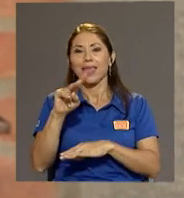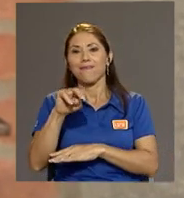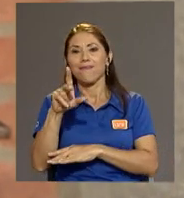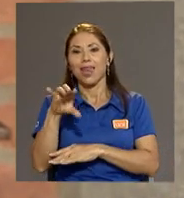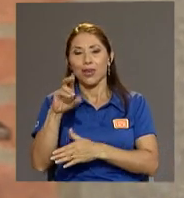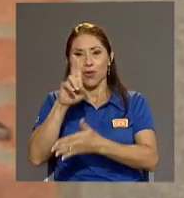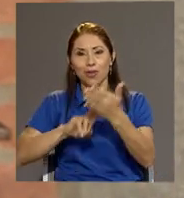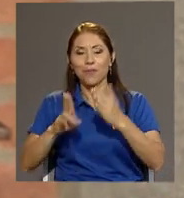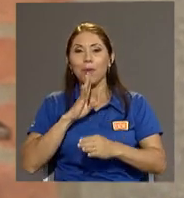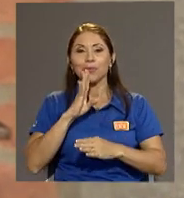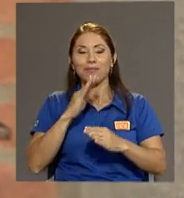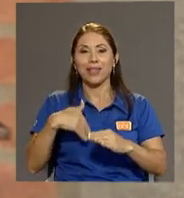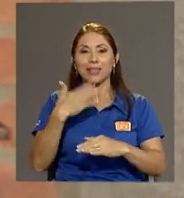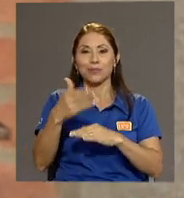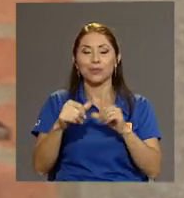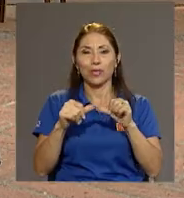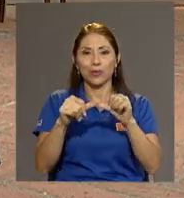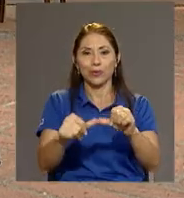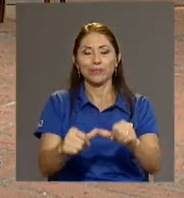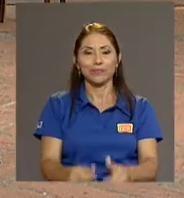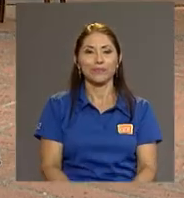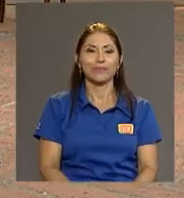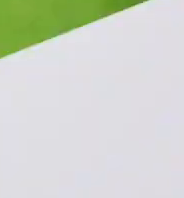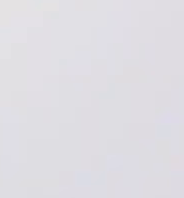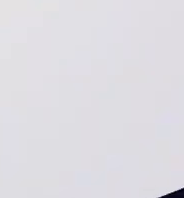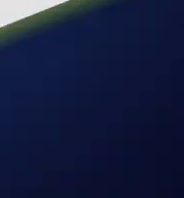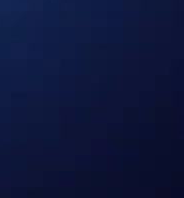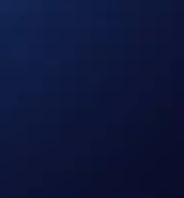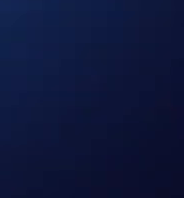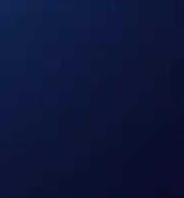una vez que el canal nos invite a regresar. Regresamos.